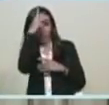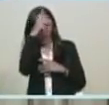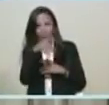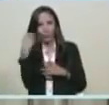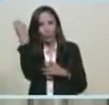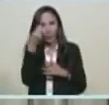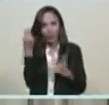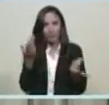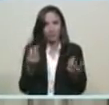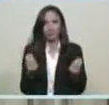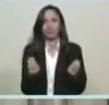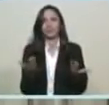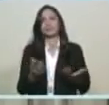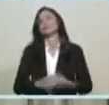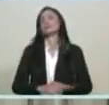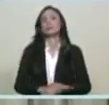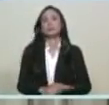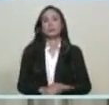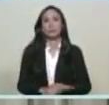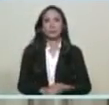ti pariendo cinco muchachos